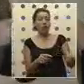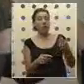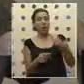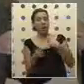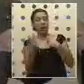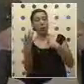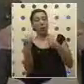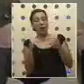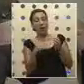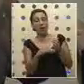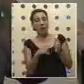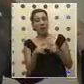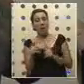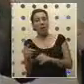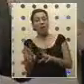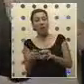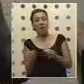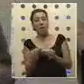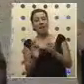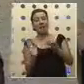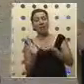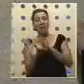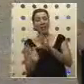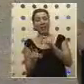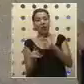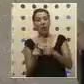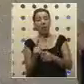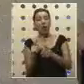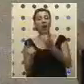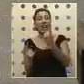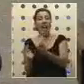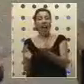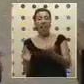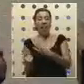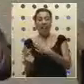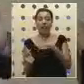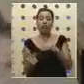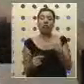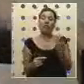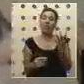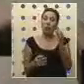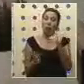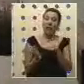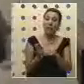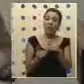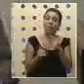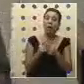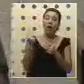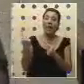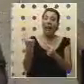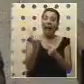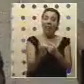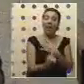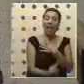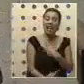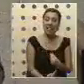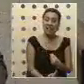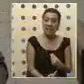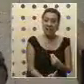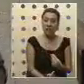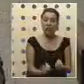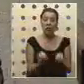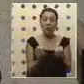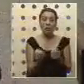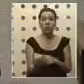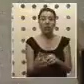40 mil por familia más 7 mil 500 por carga sino va a recibir 40 mil por carga y en consecuencia para